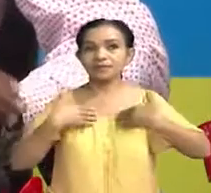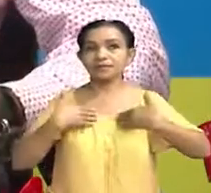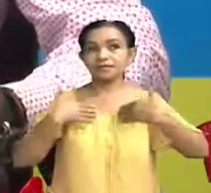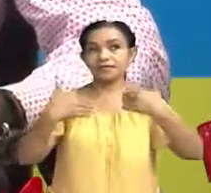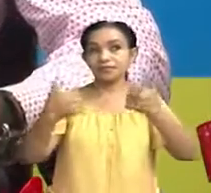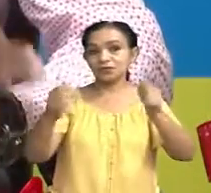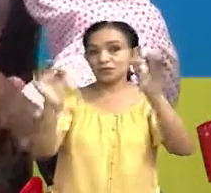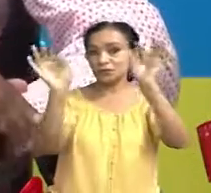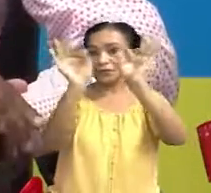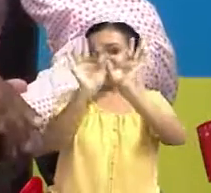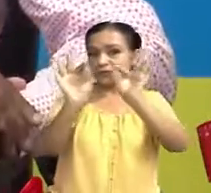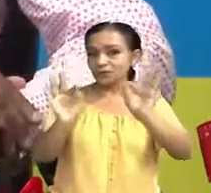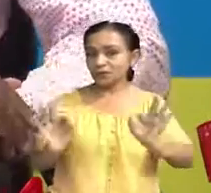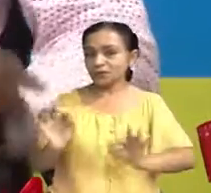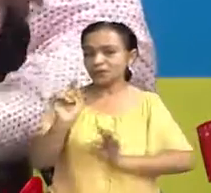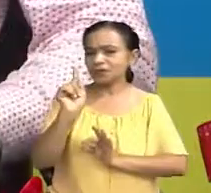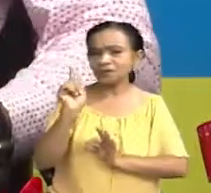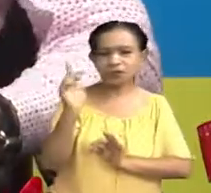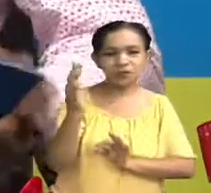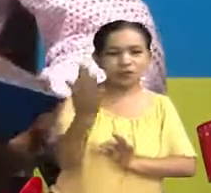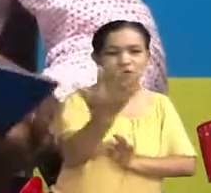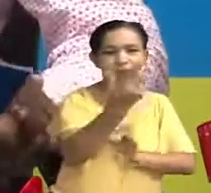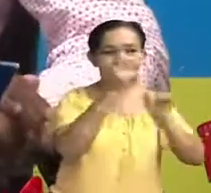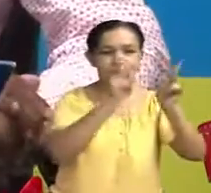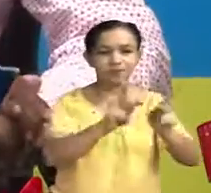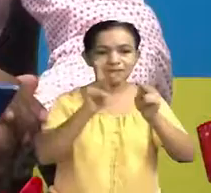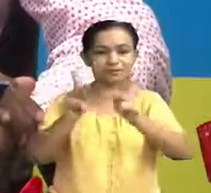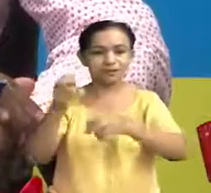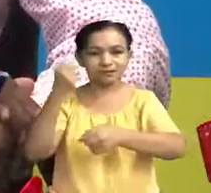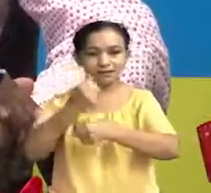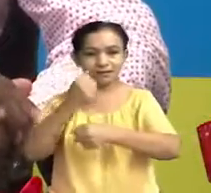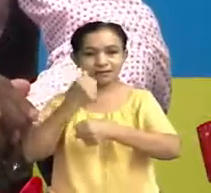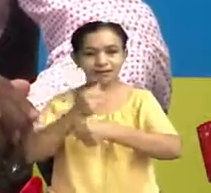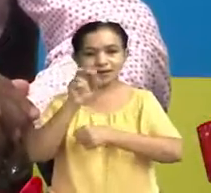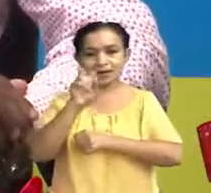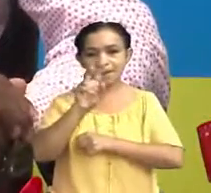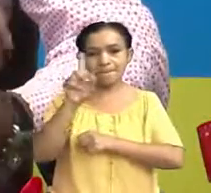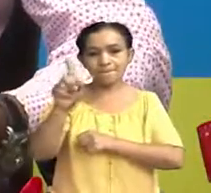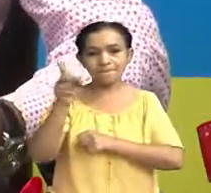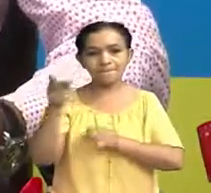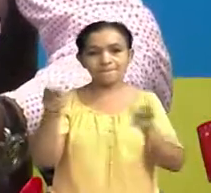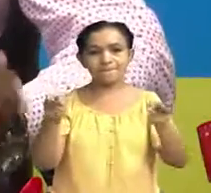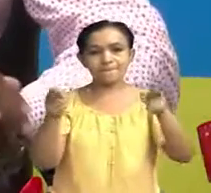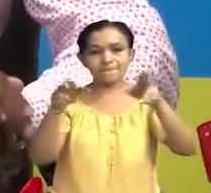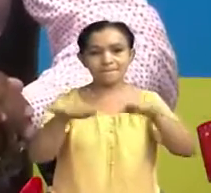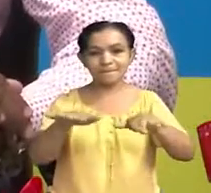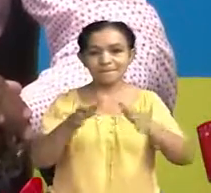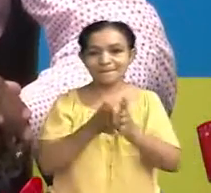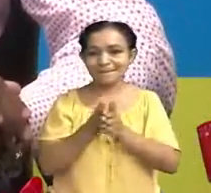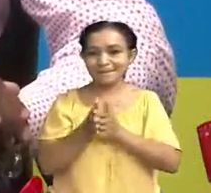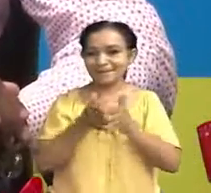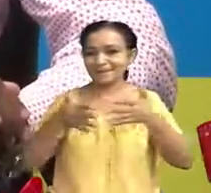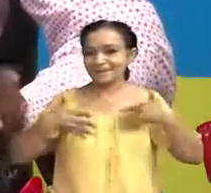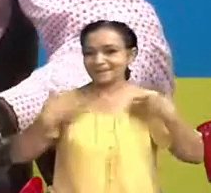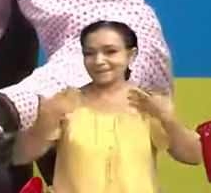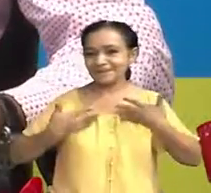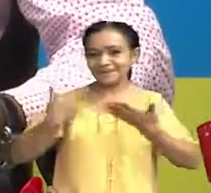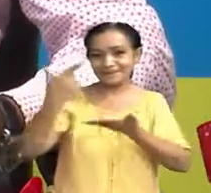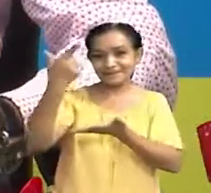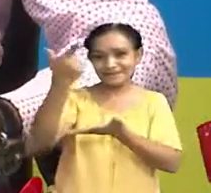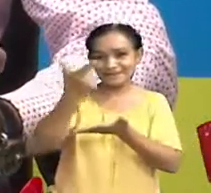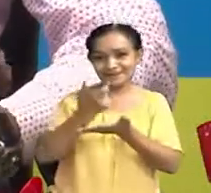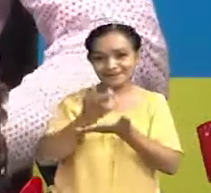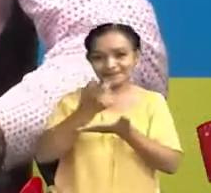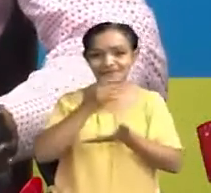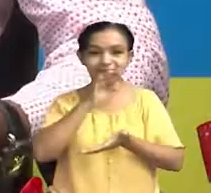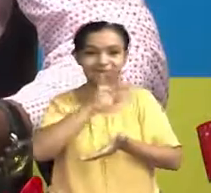Salud. Felicitando a todos los trabajadores y trabajadoras del Estado que este 21 de noviembre están recibiendo su 13º